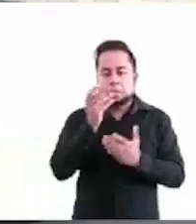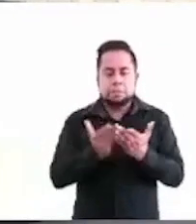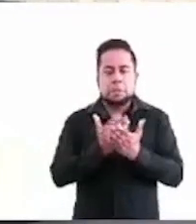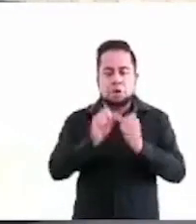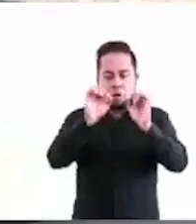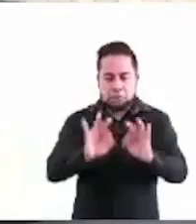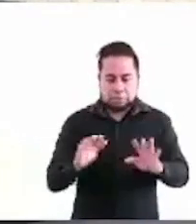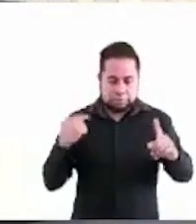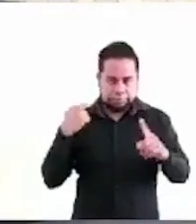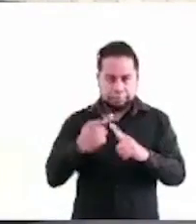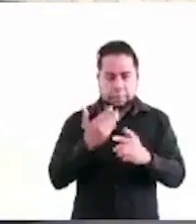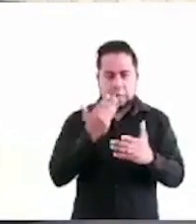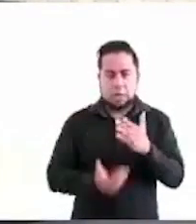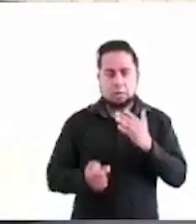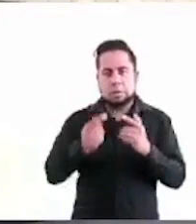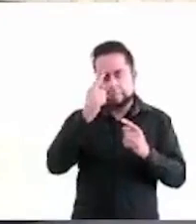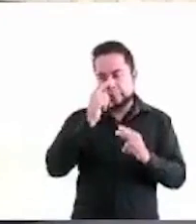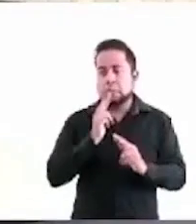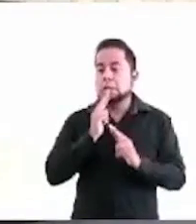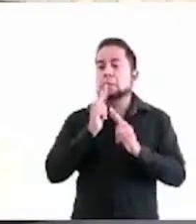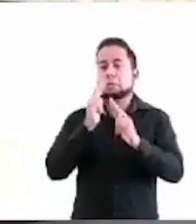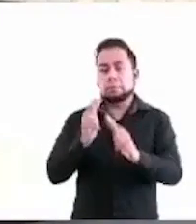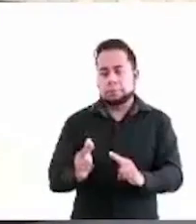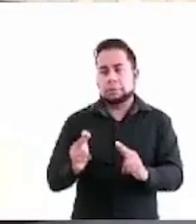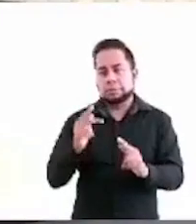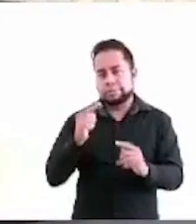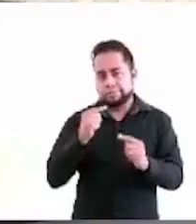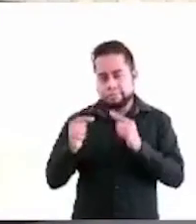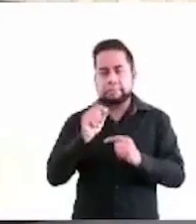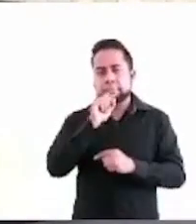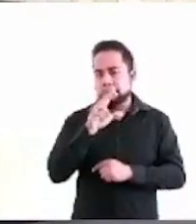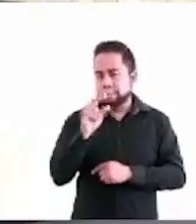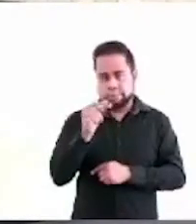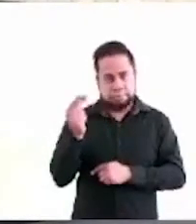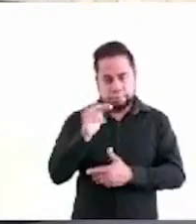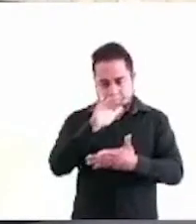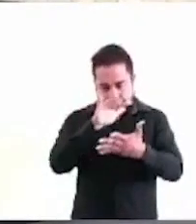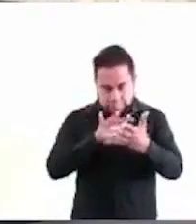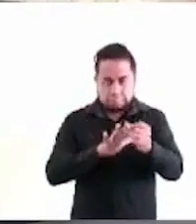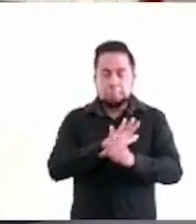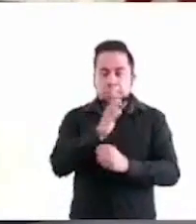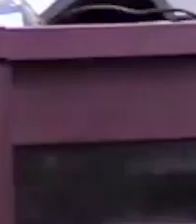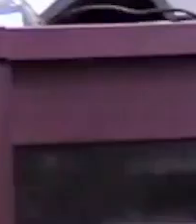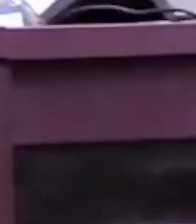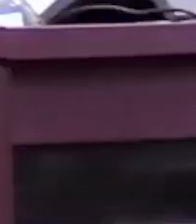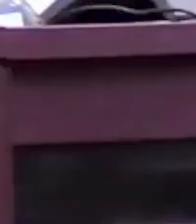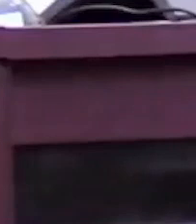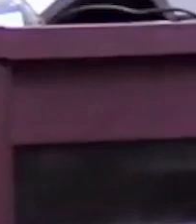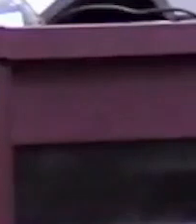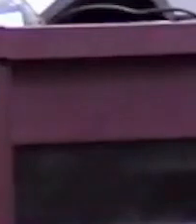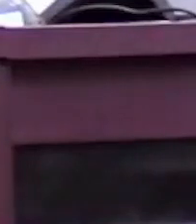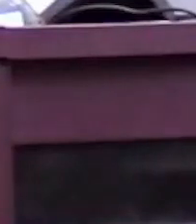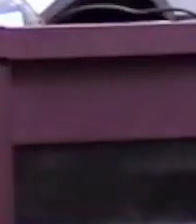días antes de que concluyan los 90 días cuando el gobernador deberá determinar si existe las condiciones de llevar a cabo una nueva